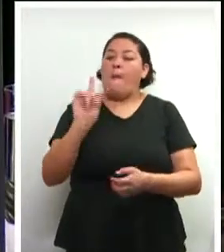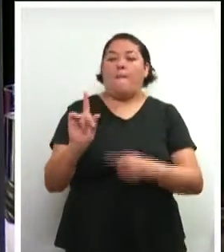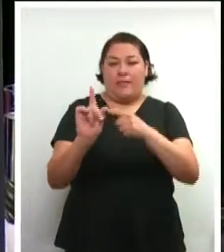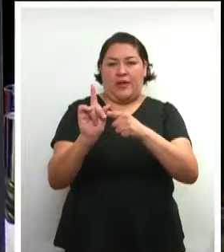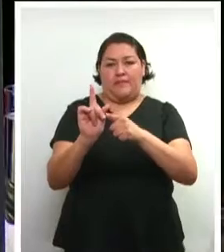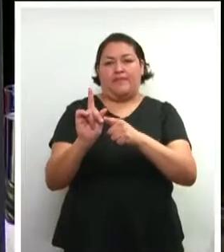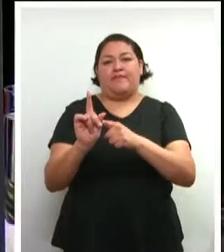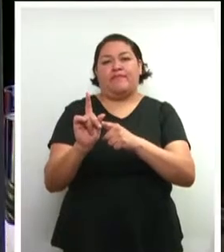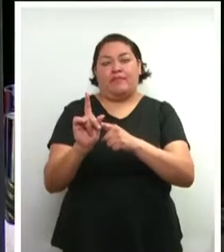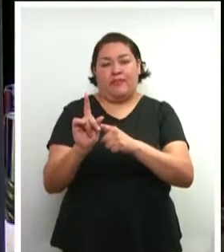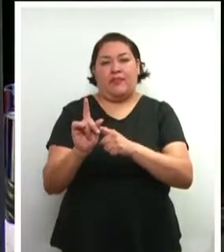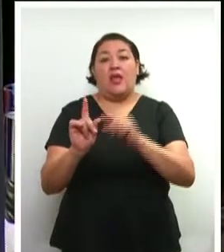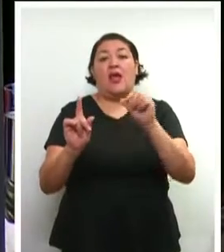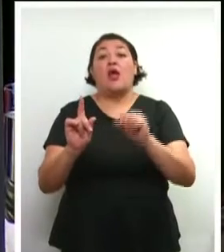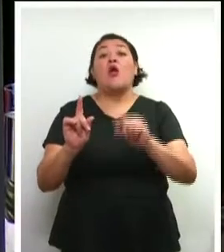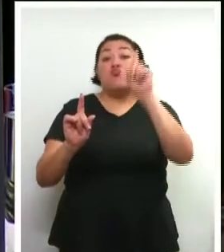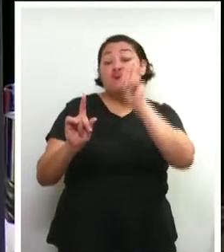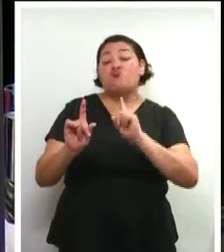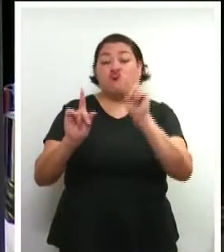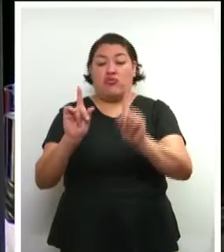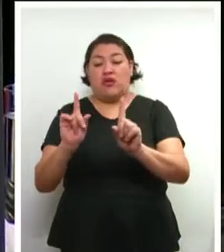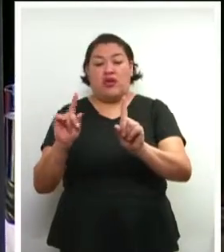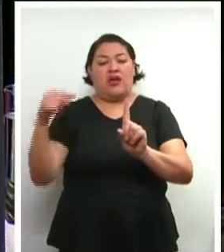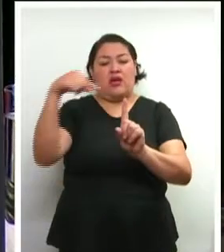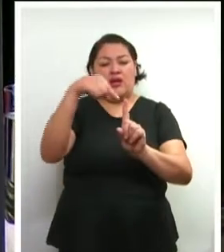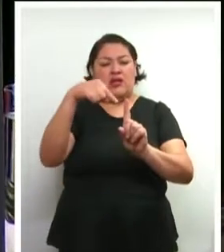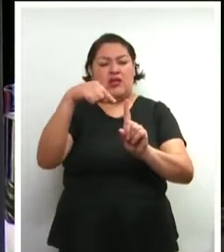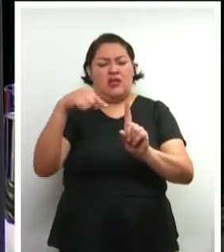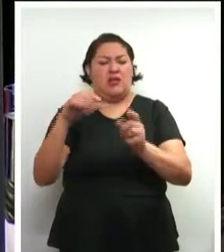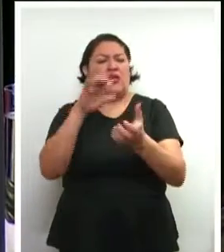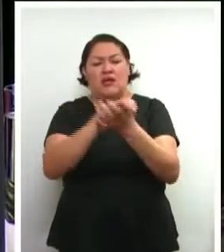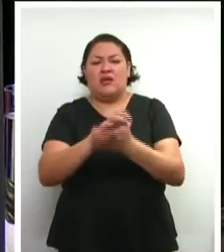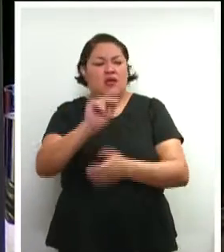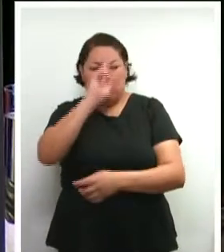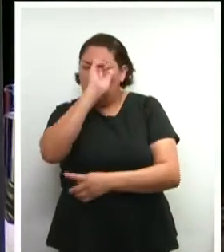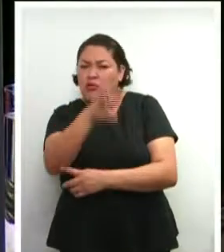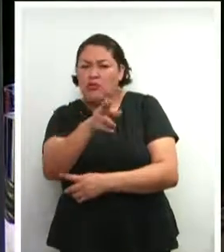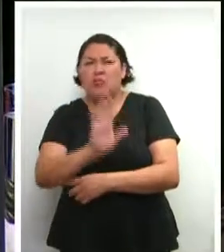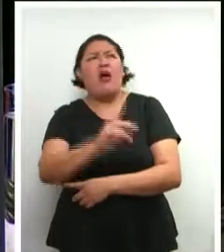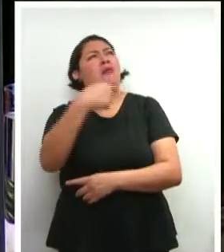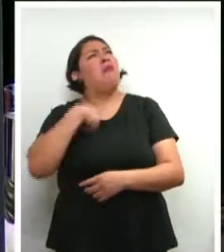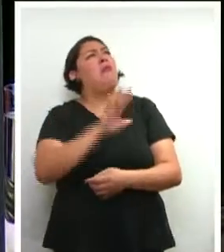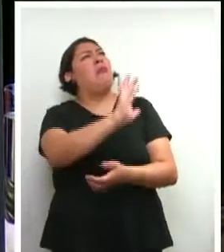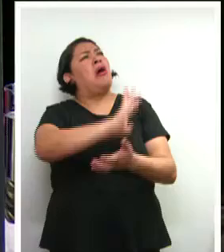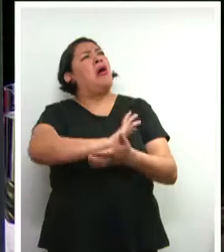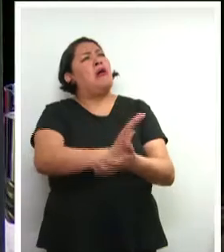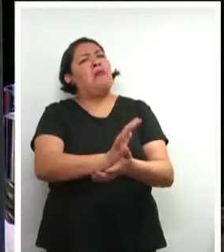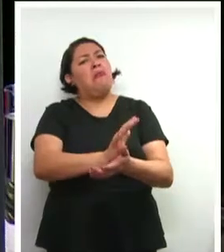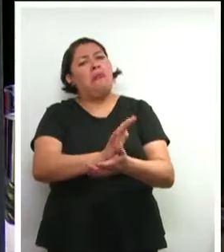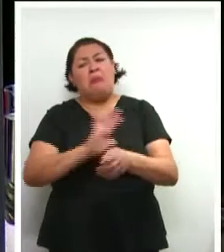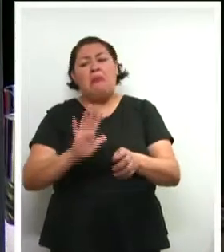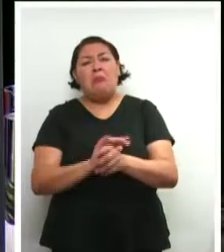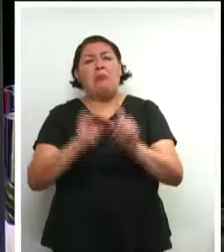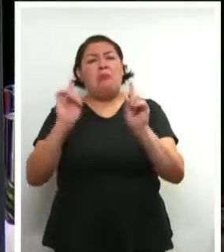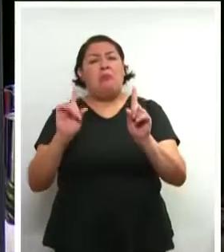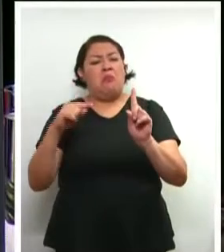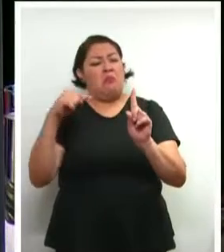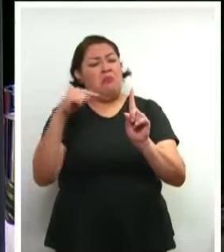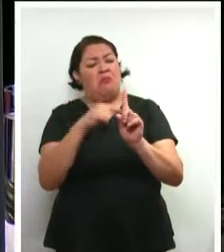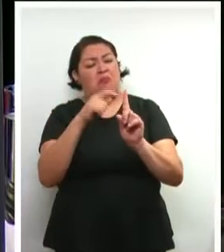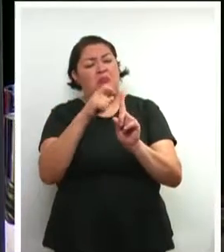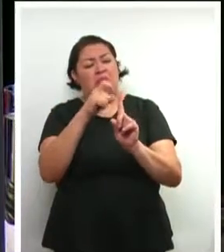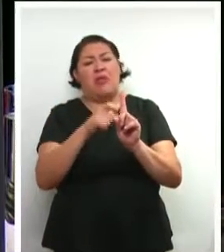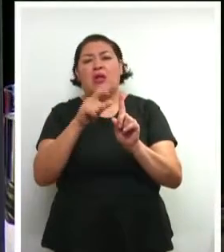impida casarse con una mujer a la que quiere y ese impedimento se diera solo por el hecho de que es